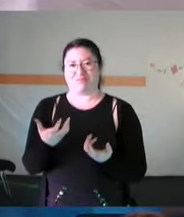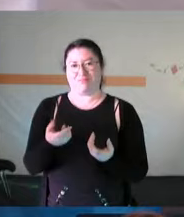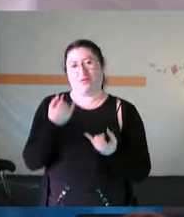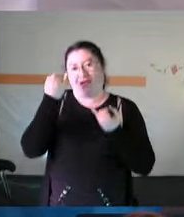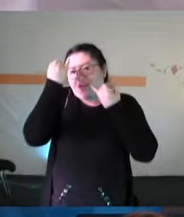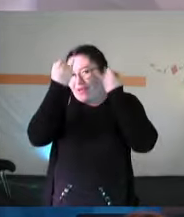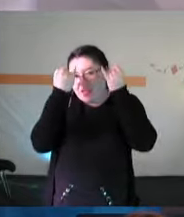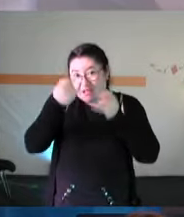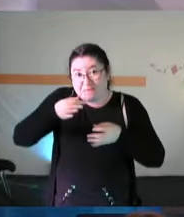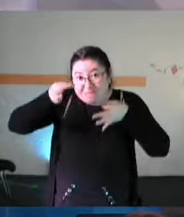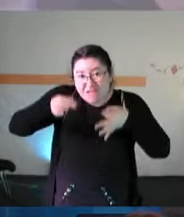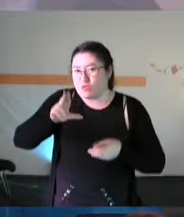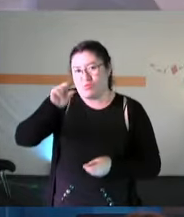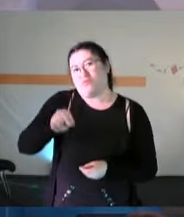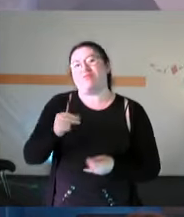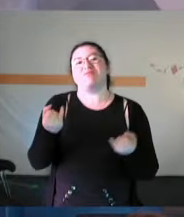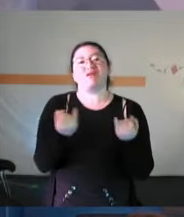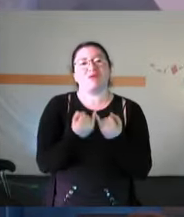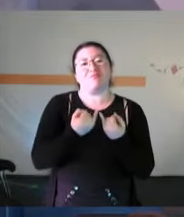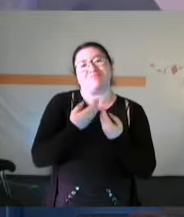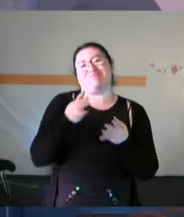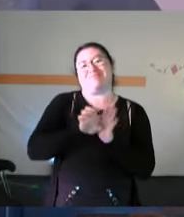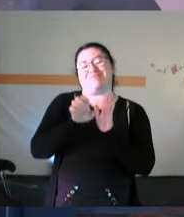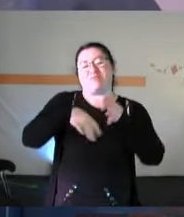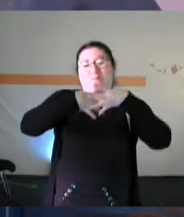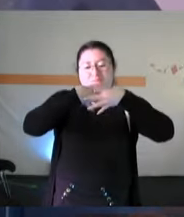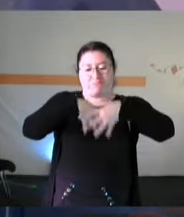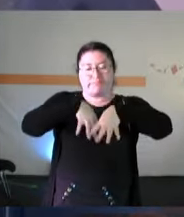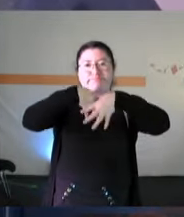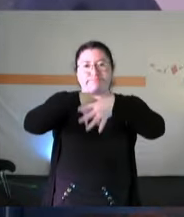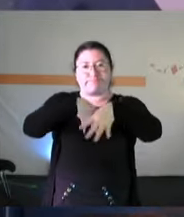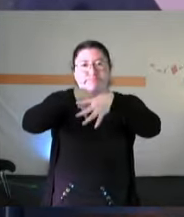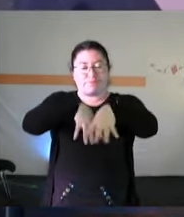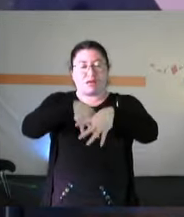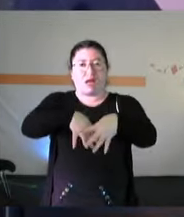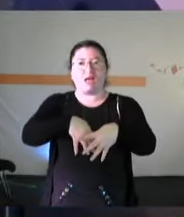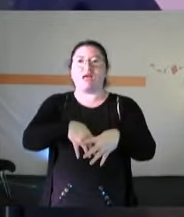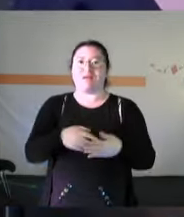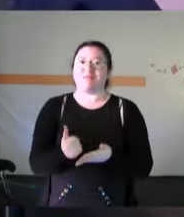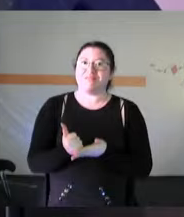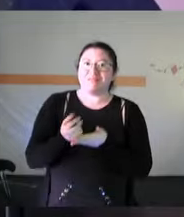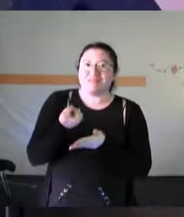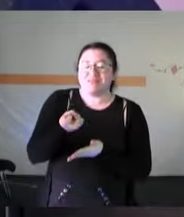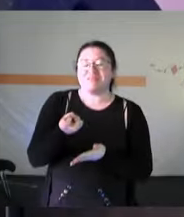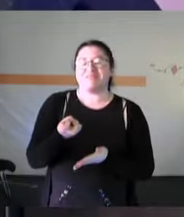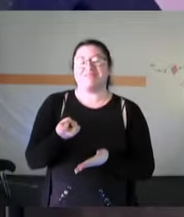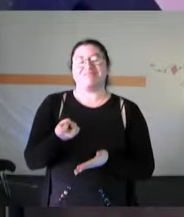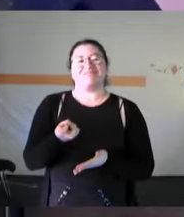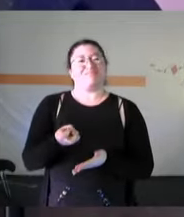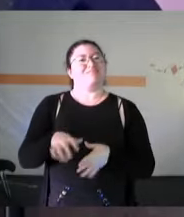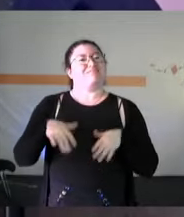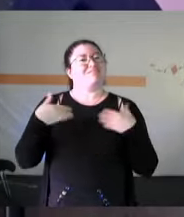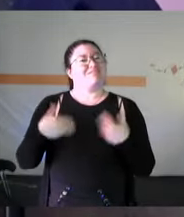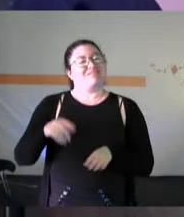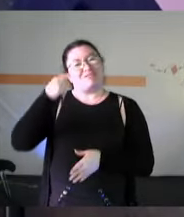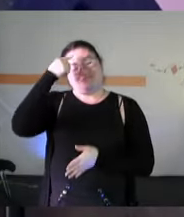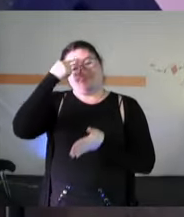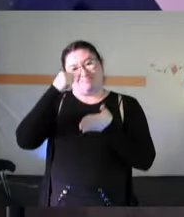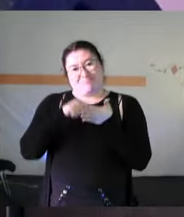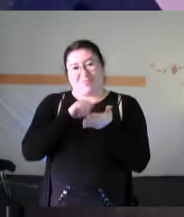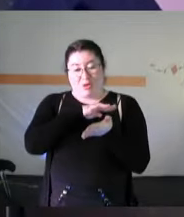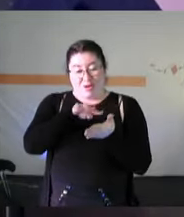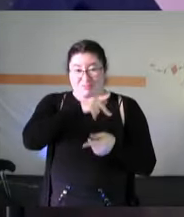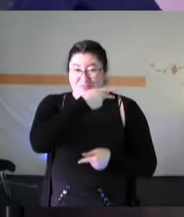figurativamente y también en la realidad, en las marchas. No sé, yo creo que la literatura de Ampuero me ha acompañado